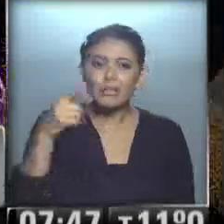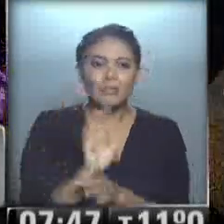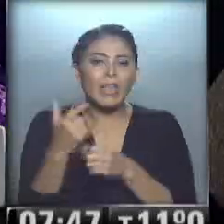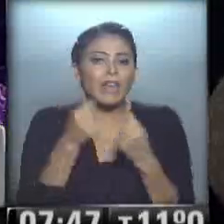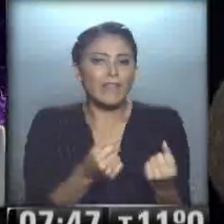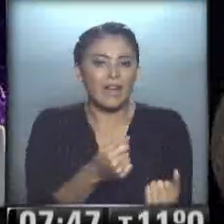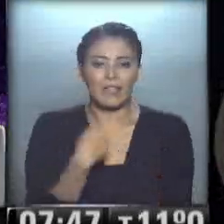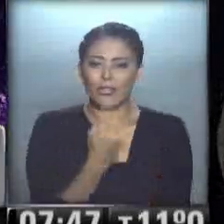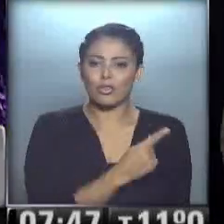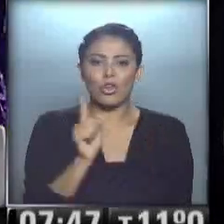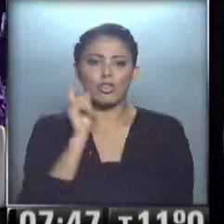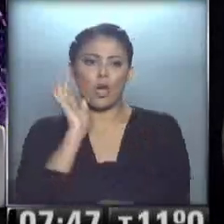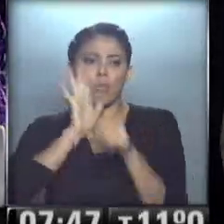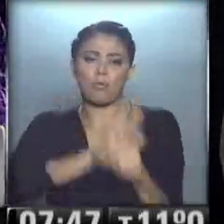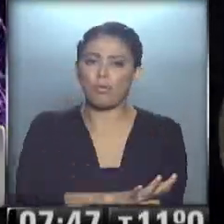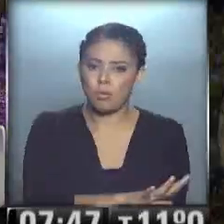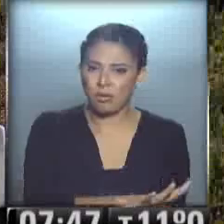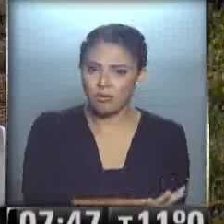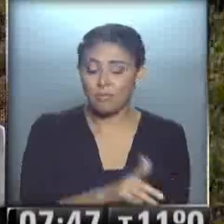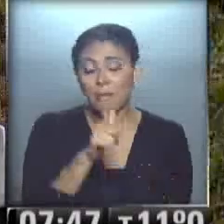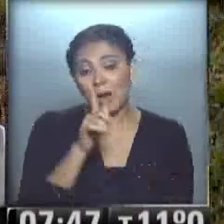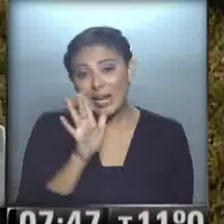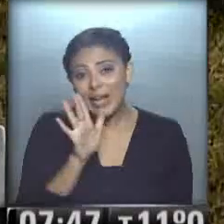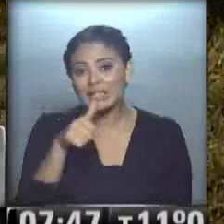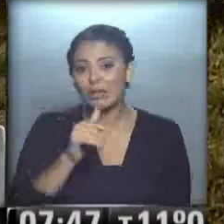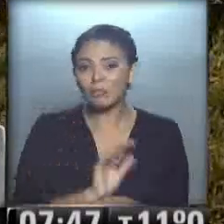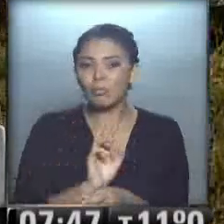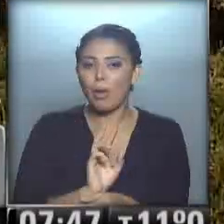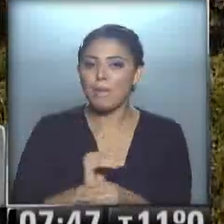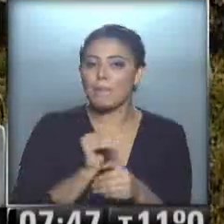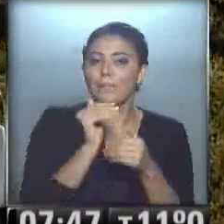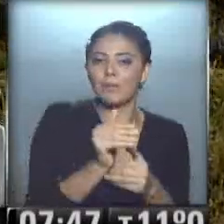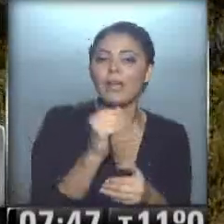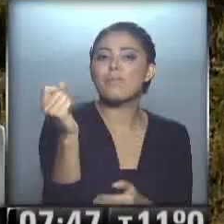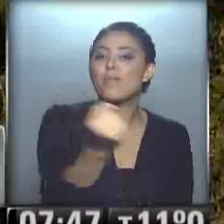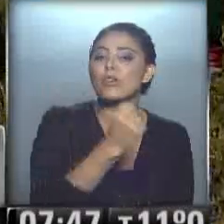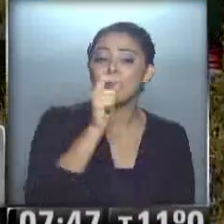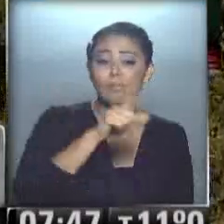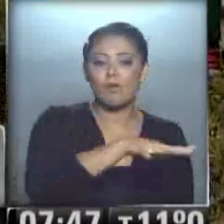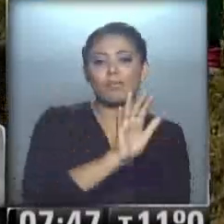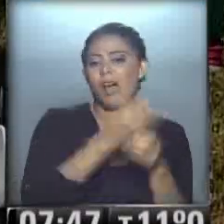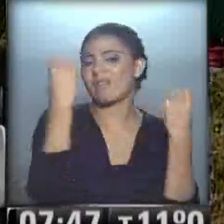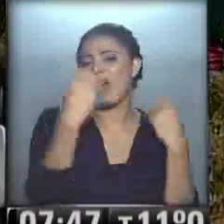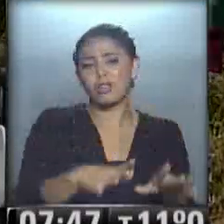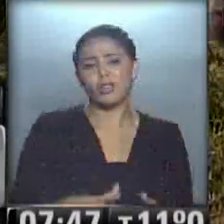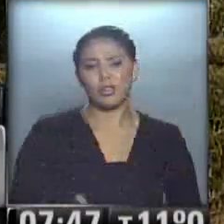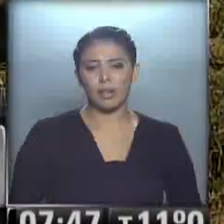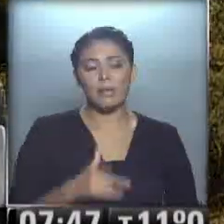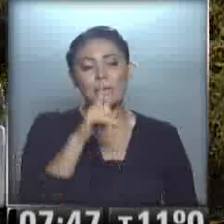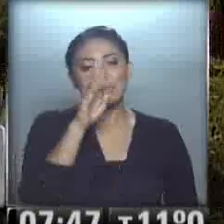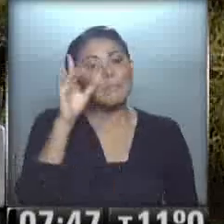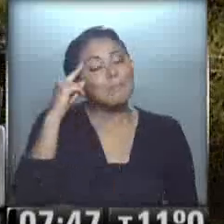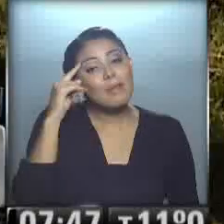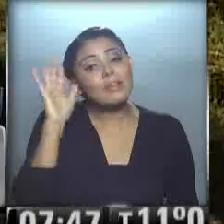defendernos, no para oprimirnos. Y me parece que esto es un paso importantísimo, y estos barrios están muy abandonados. Entonces me pareció